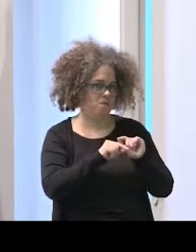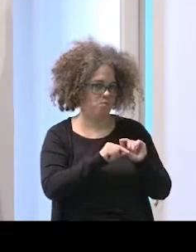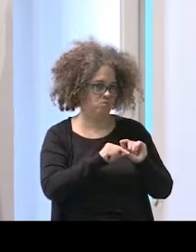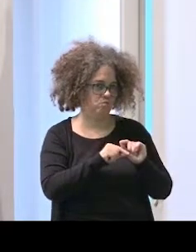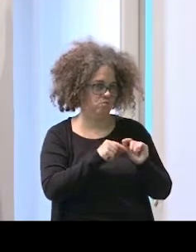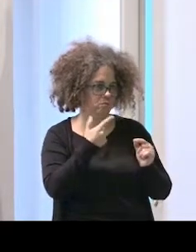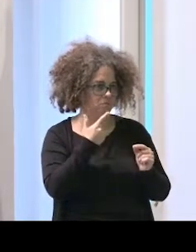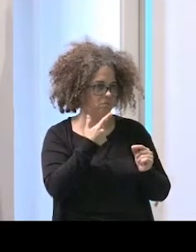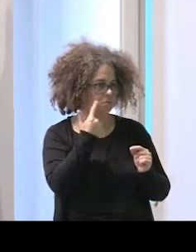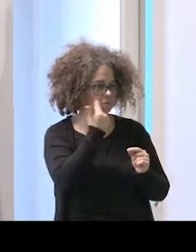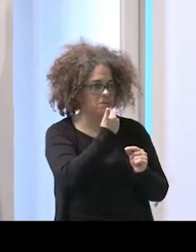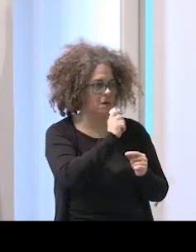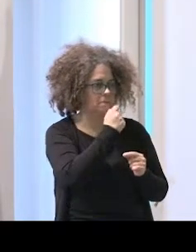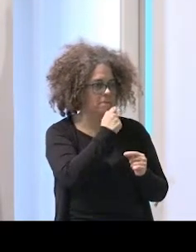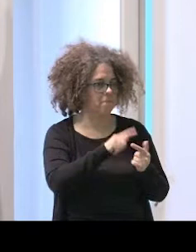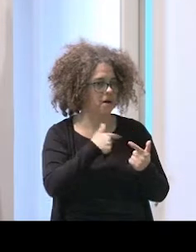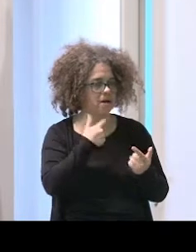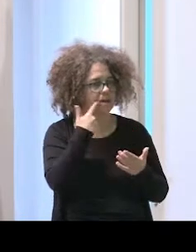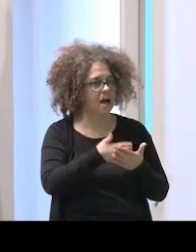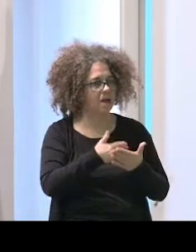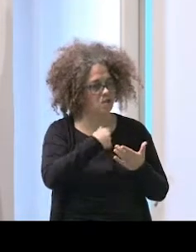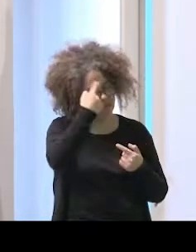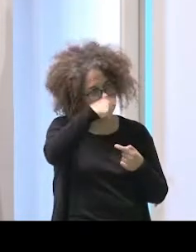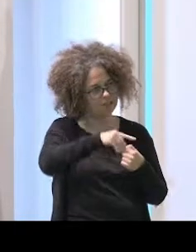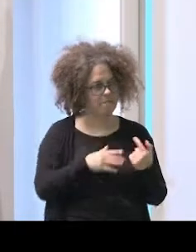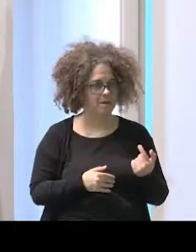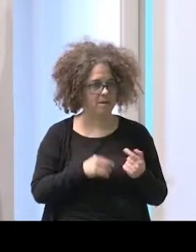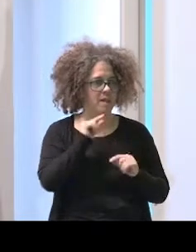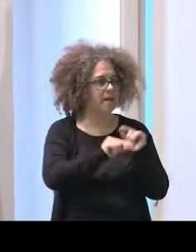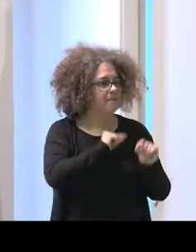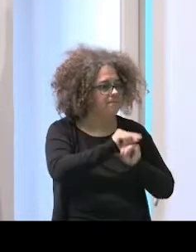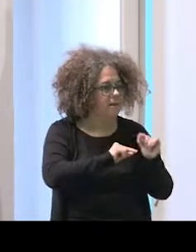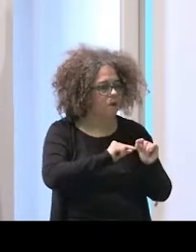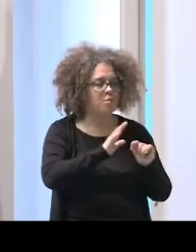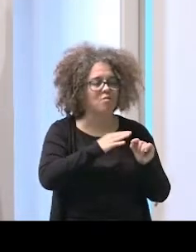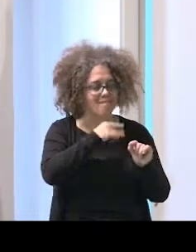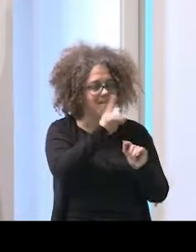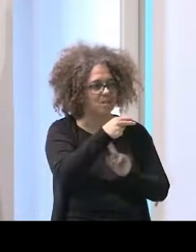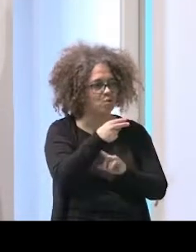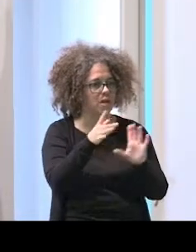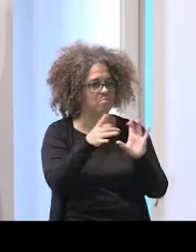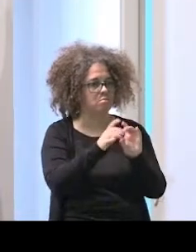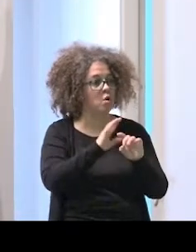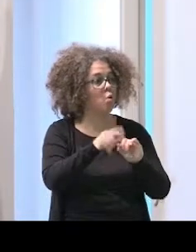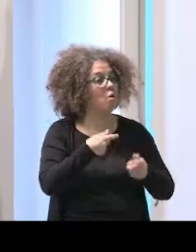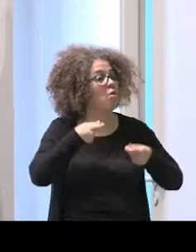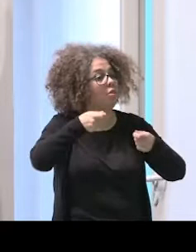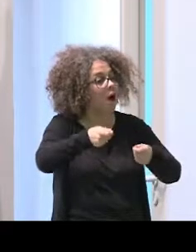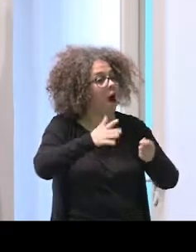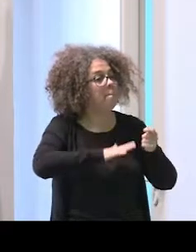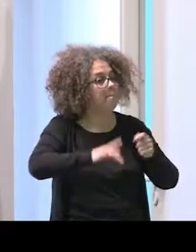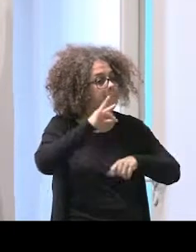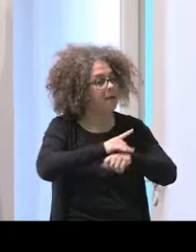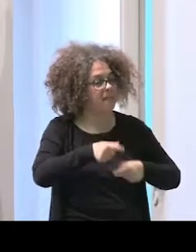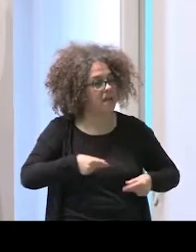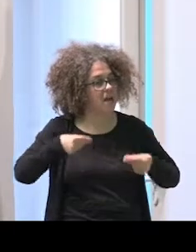venga, y además el otorrino ya es consciente de que ese niño está ahí. El citomegalovirus, el resultado lo tiene que ver el pediatra, que tiene que decidir